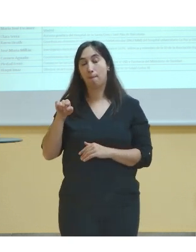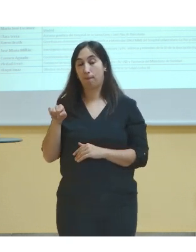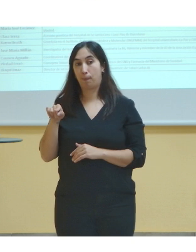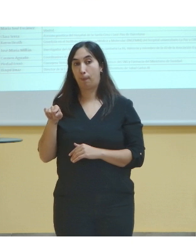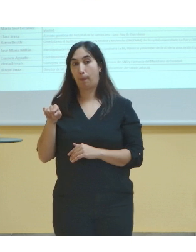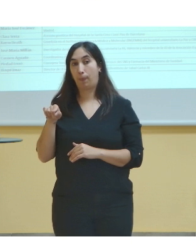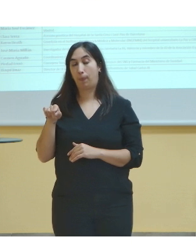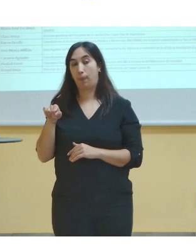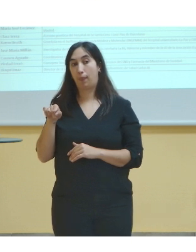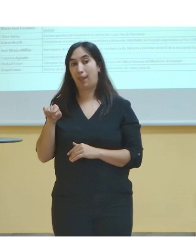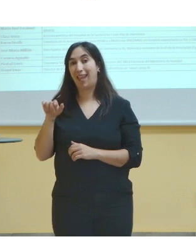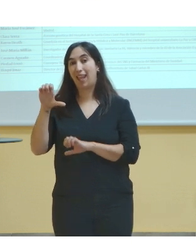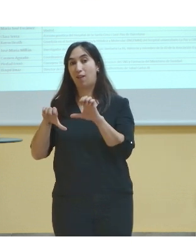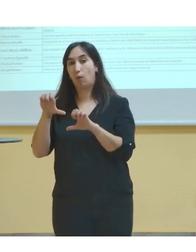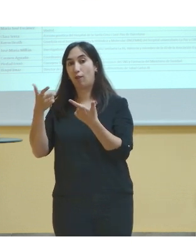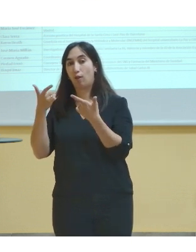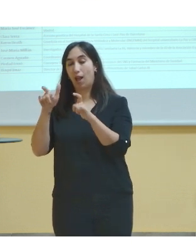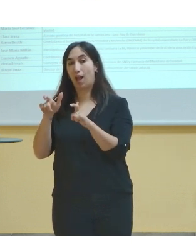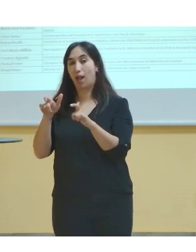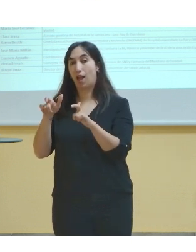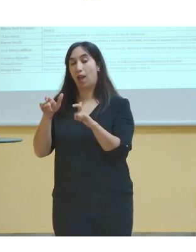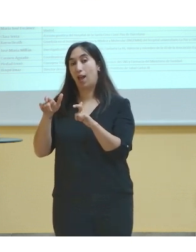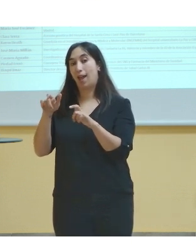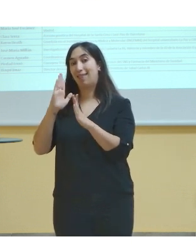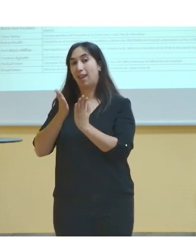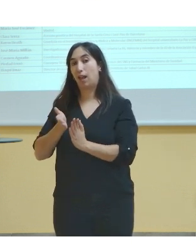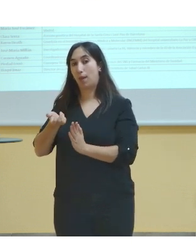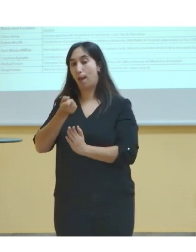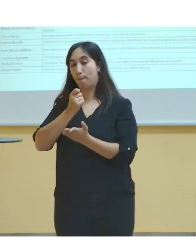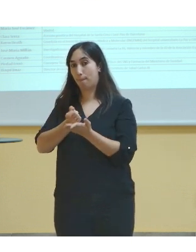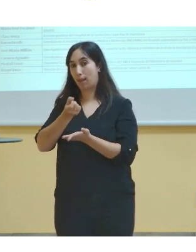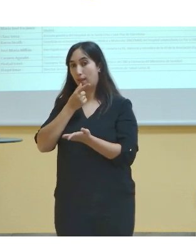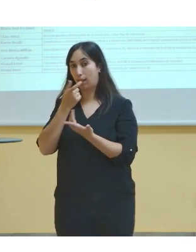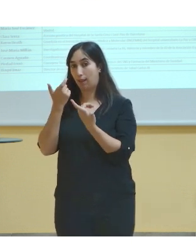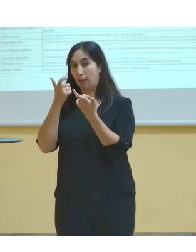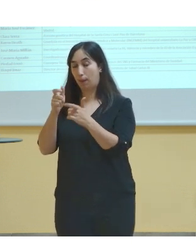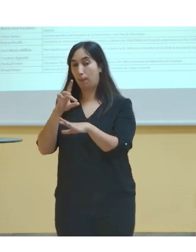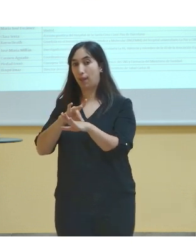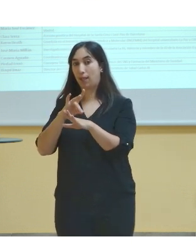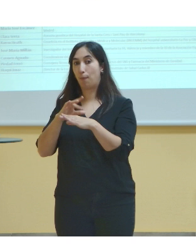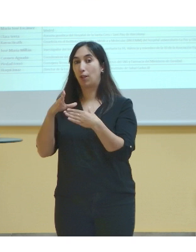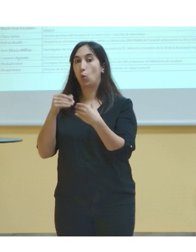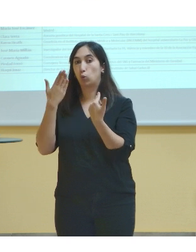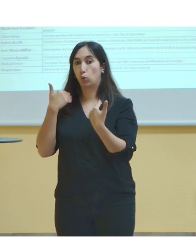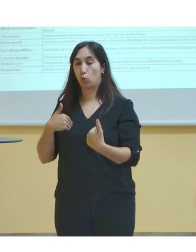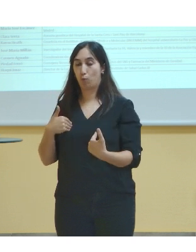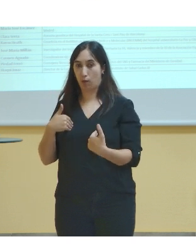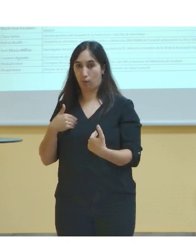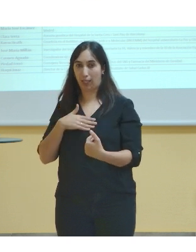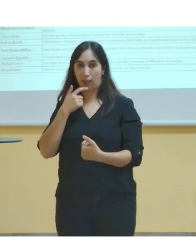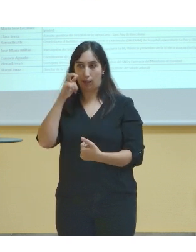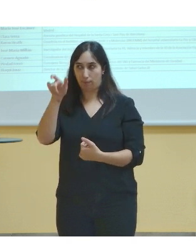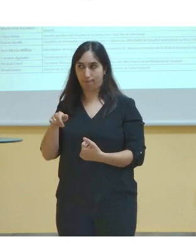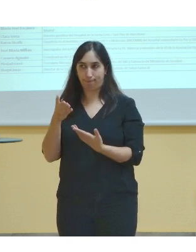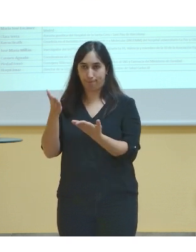es evaluadora del área de posicionamiento terapéutico de medicamentos del Departamento de Medicamentos de Uso Humano de la EMS. En fin, es